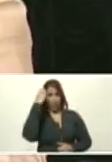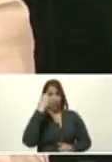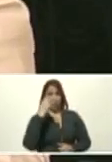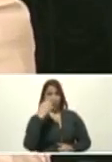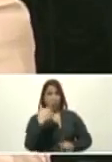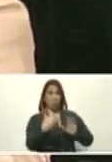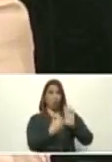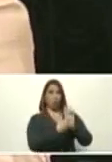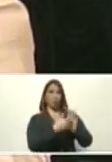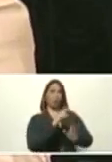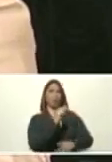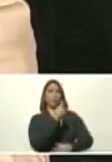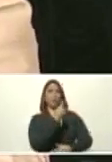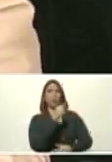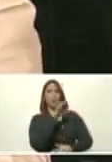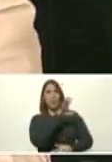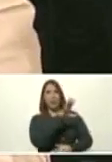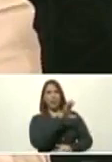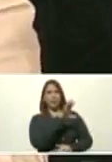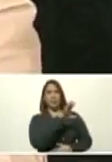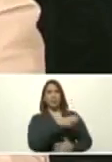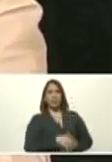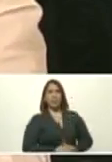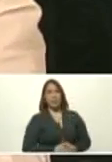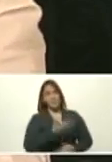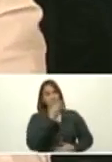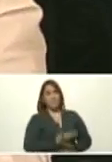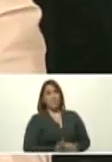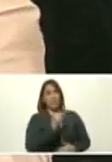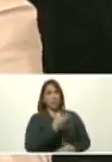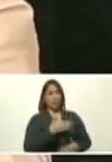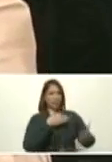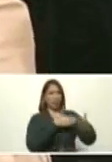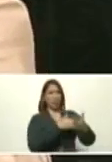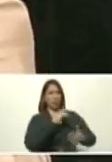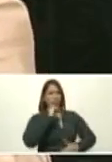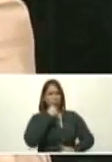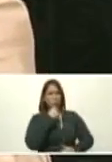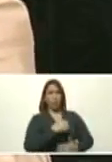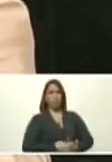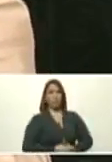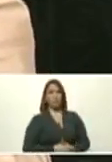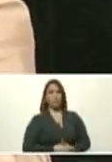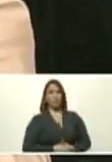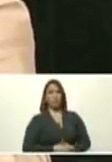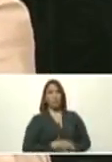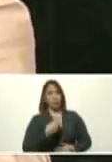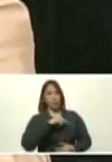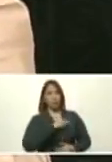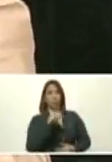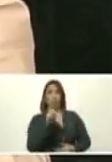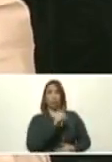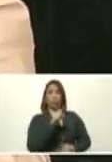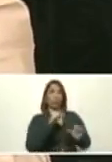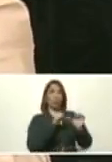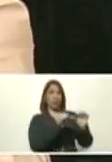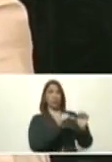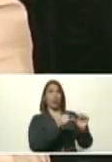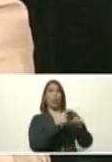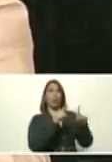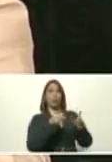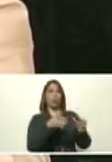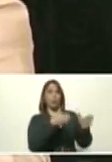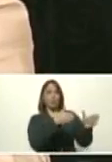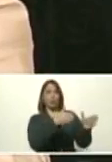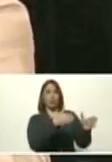contra una de las potencias emergentes en el mundo, contra Rusia, nosotros pues no nos queda otro